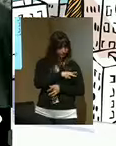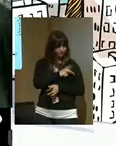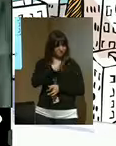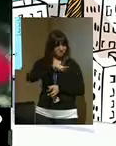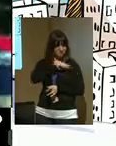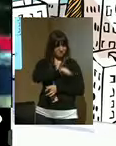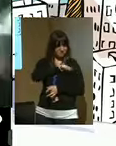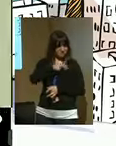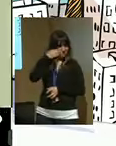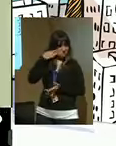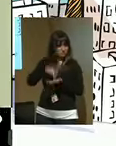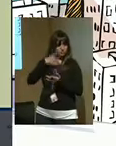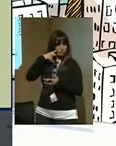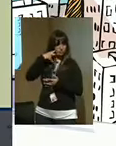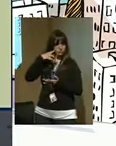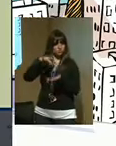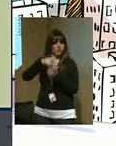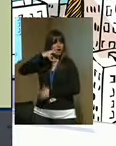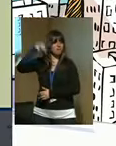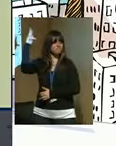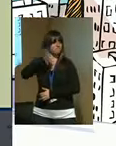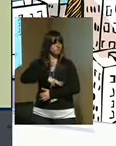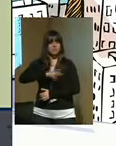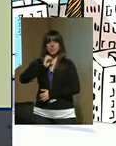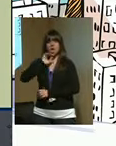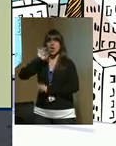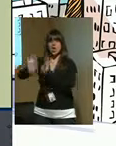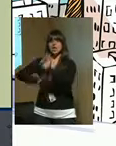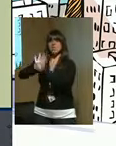hemos tenido el reconocimiento de la Organización Mundial de Turismo.